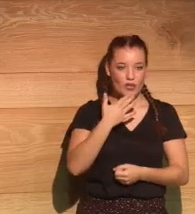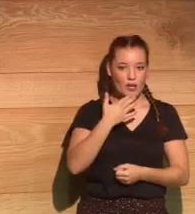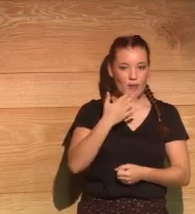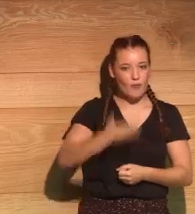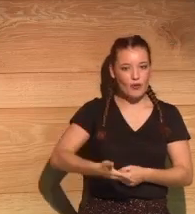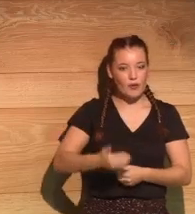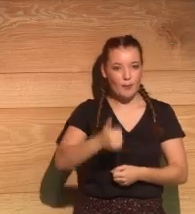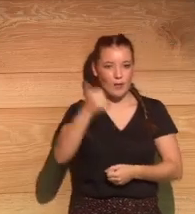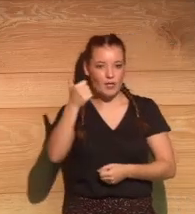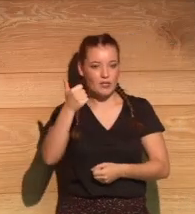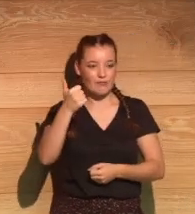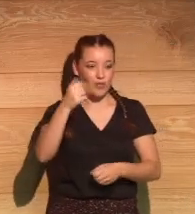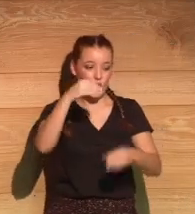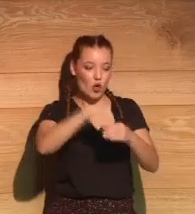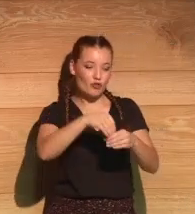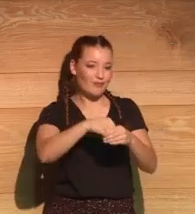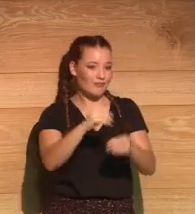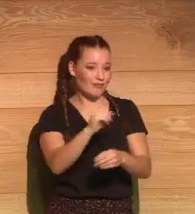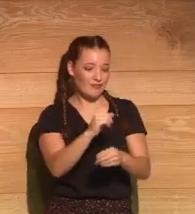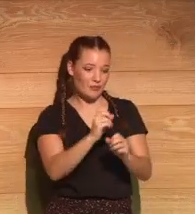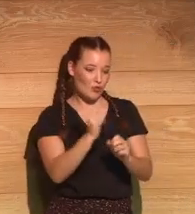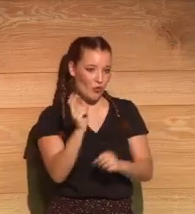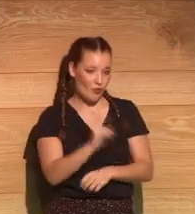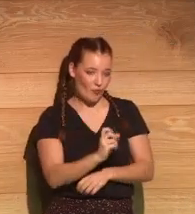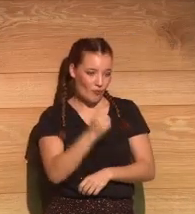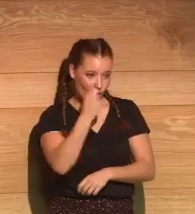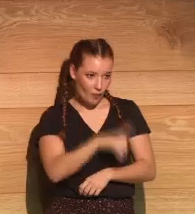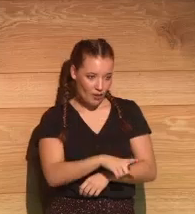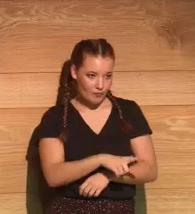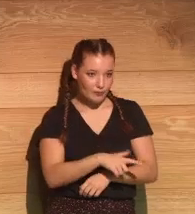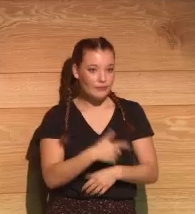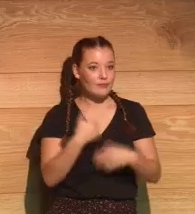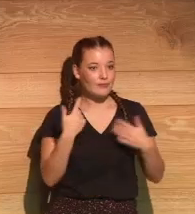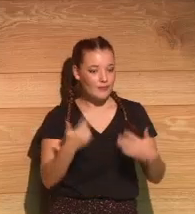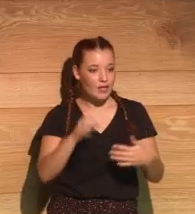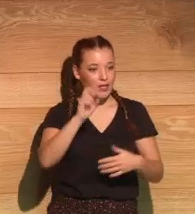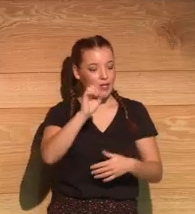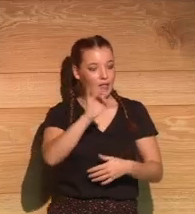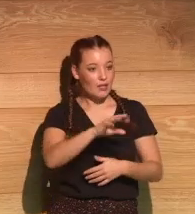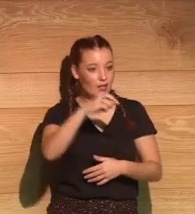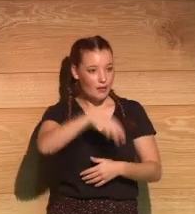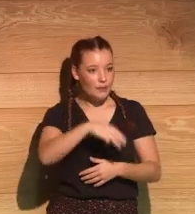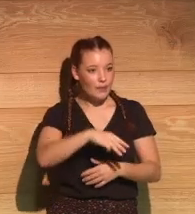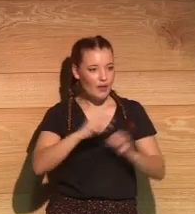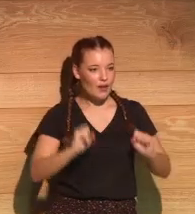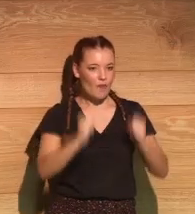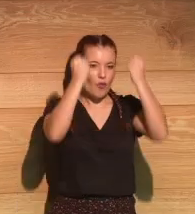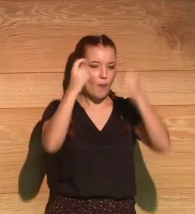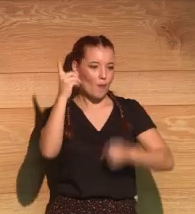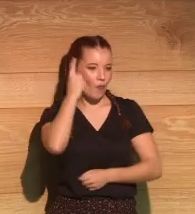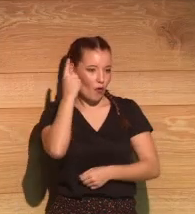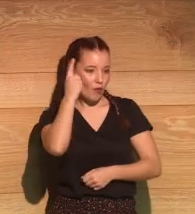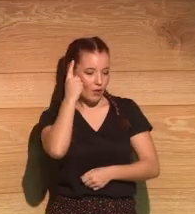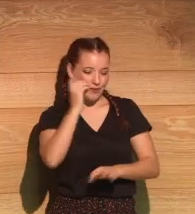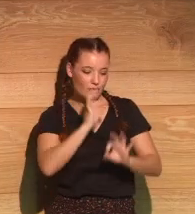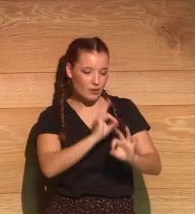este ayatolá que el contenido, ¿no? Y así el 15M era la revolución de los móviles. Yo recuerdo, y además viendo los vídeos y los documentales que se